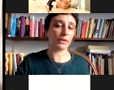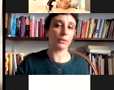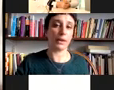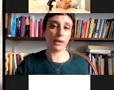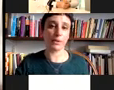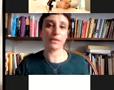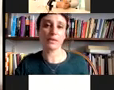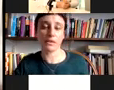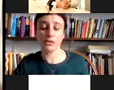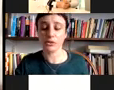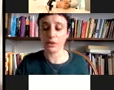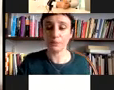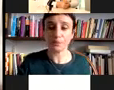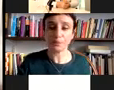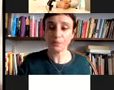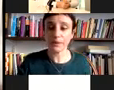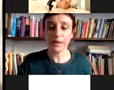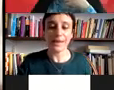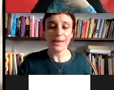personas tienen una discapacidad psicosocial.